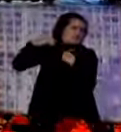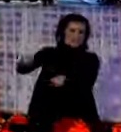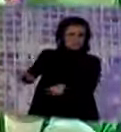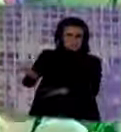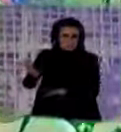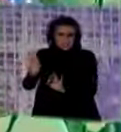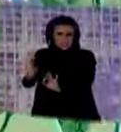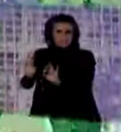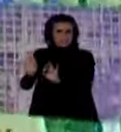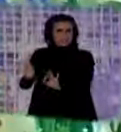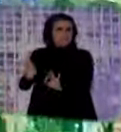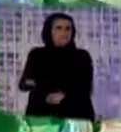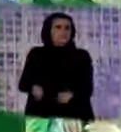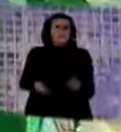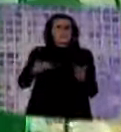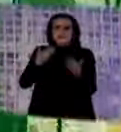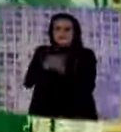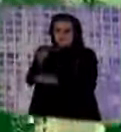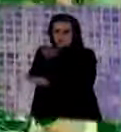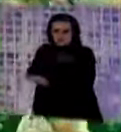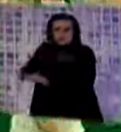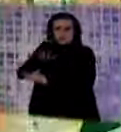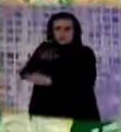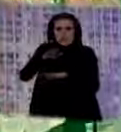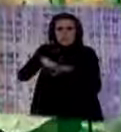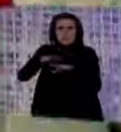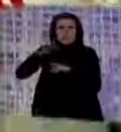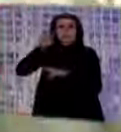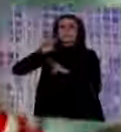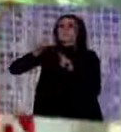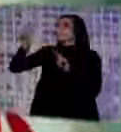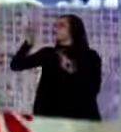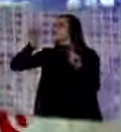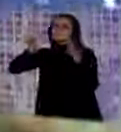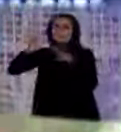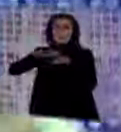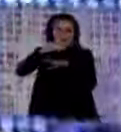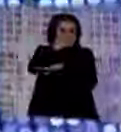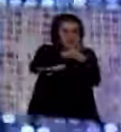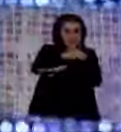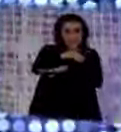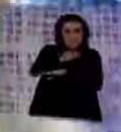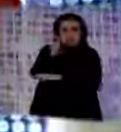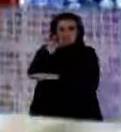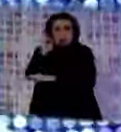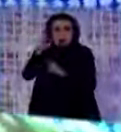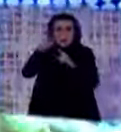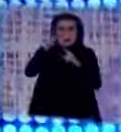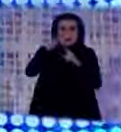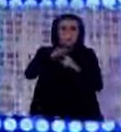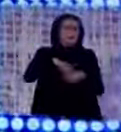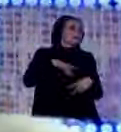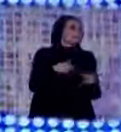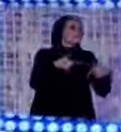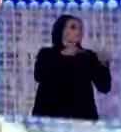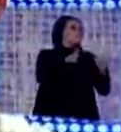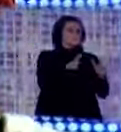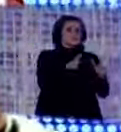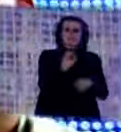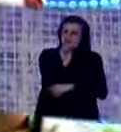fracaso pedimos un sitio donde distraernos para as no estar en los parques tirados